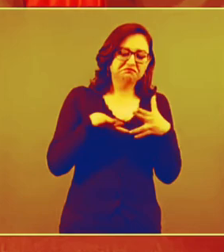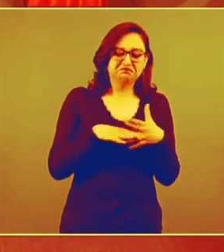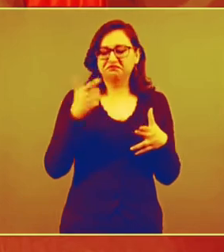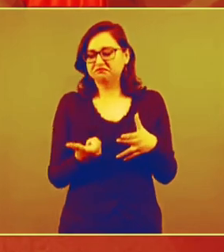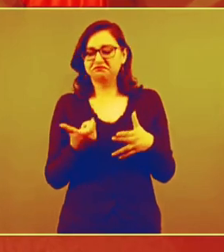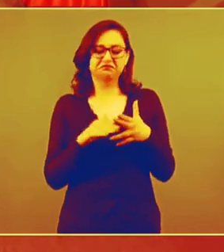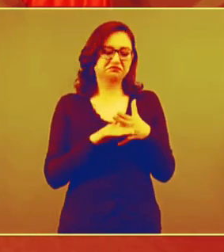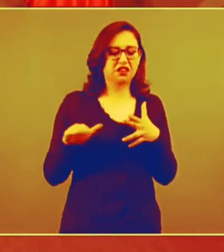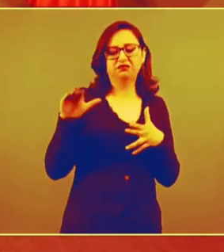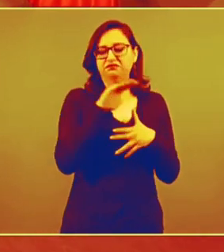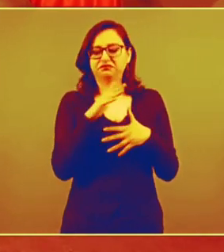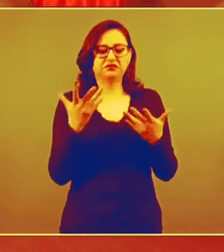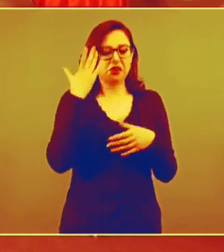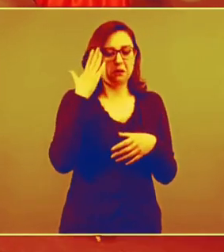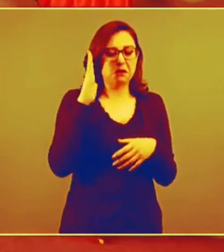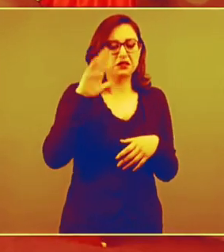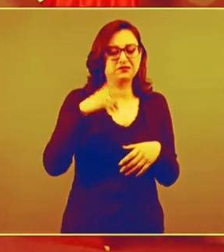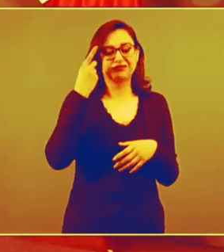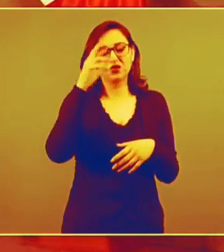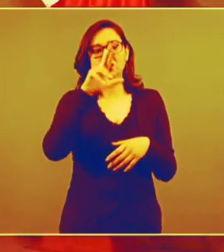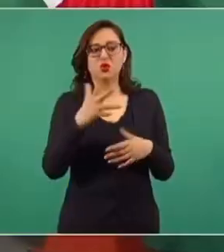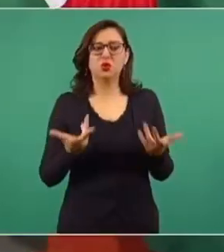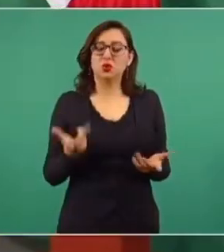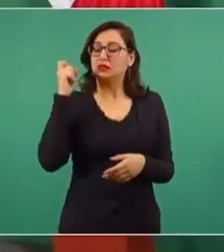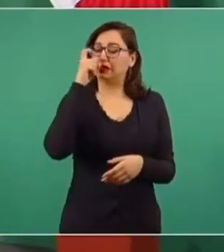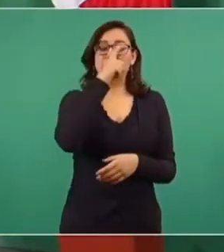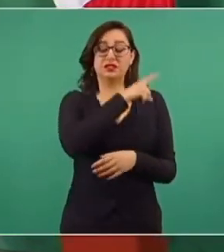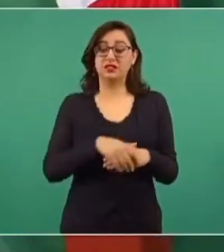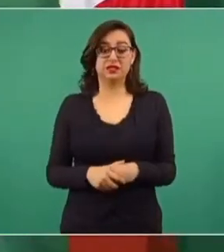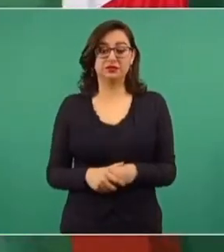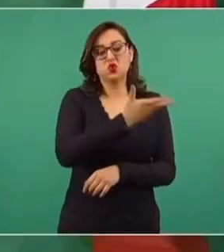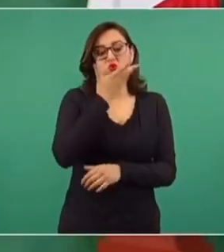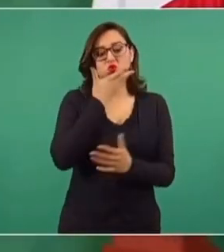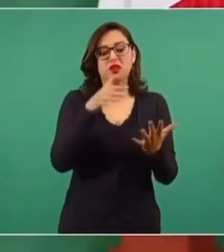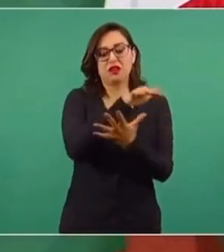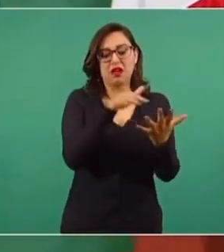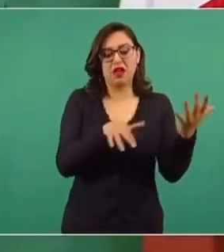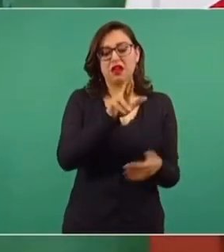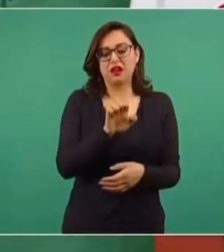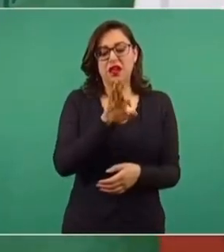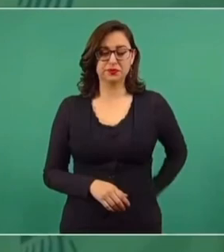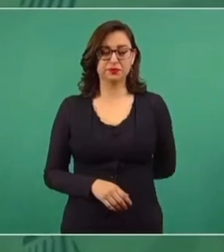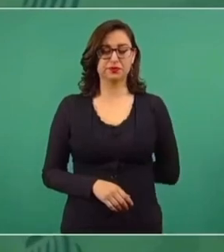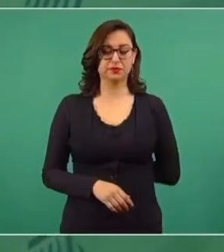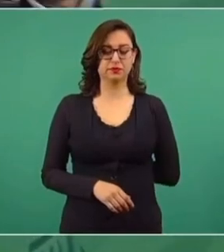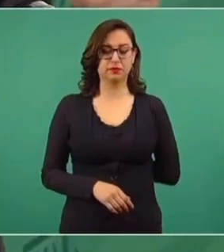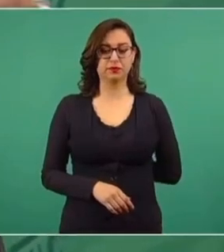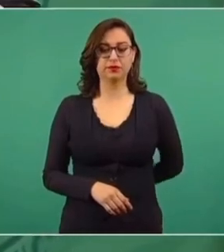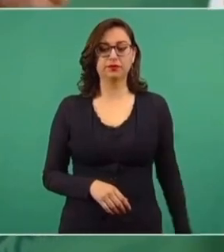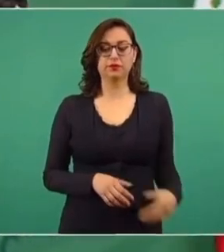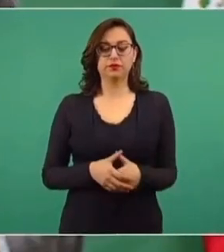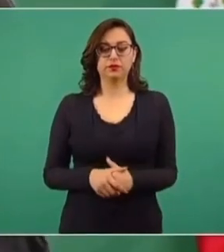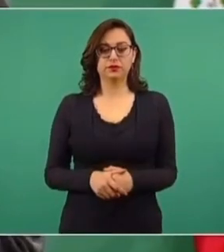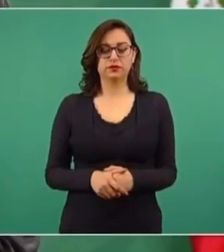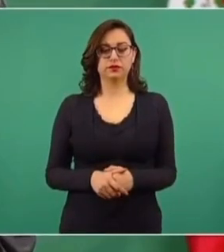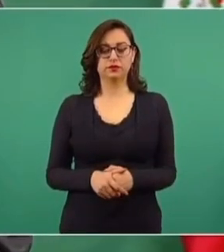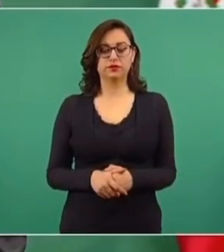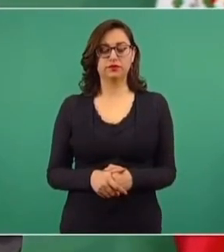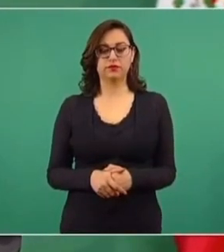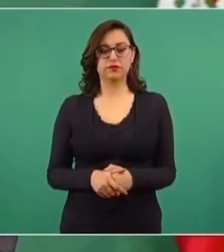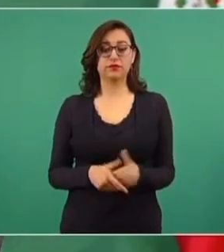maestría, con doctorado, no está muy difícil de convencer. Es el lector del Reforma. Ese es para decirle, siga usted su camino. Porque es